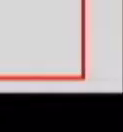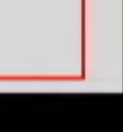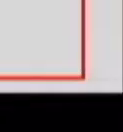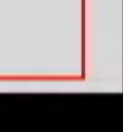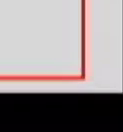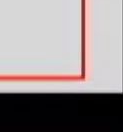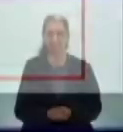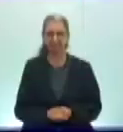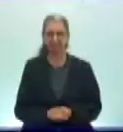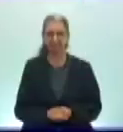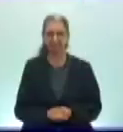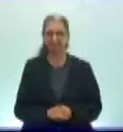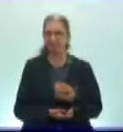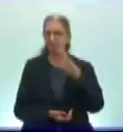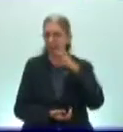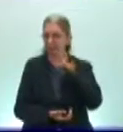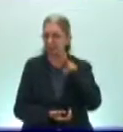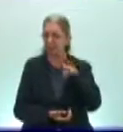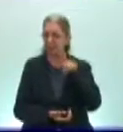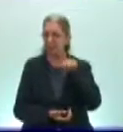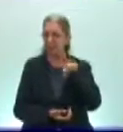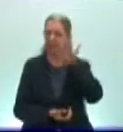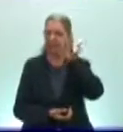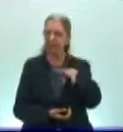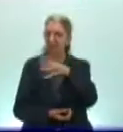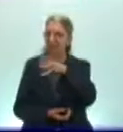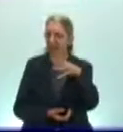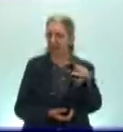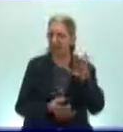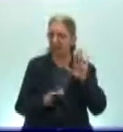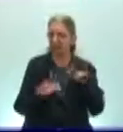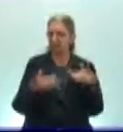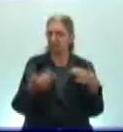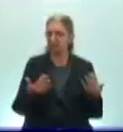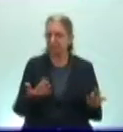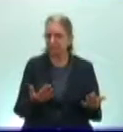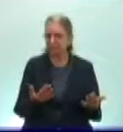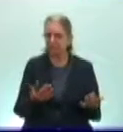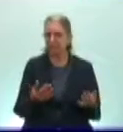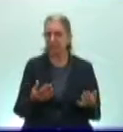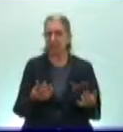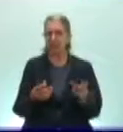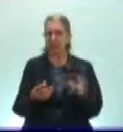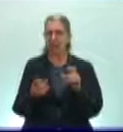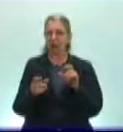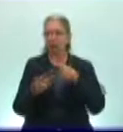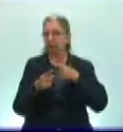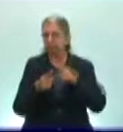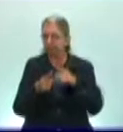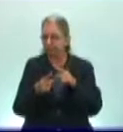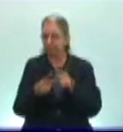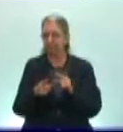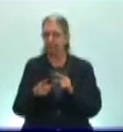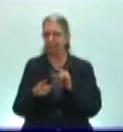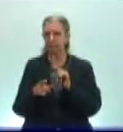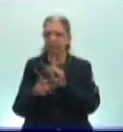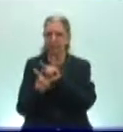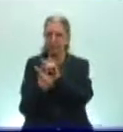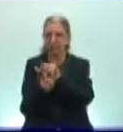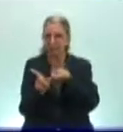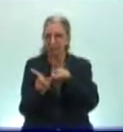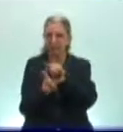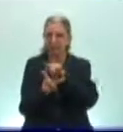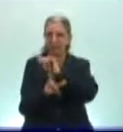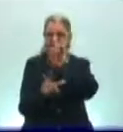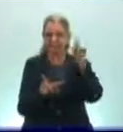Observa ahora que he colocado en una tabla el objeto, la longitud del borde de cada uno y el diámetro